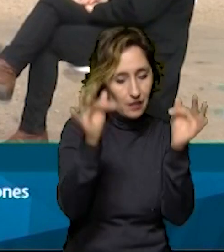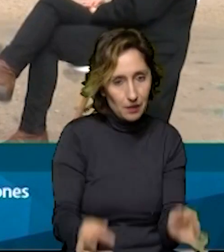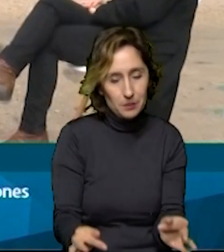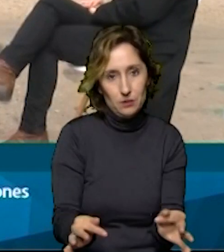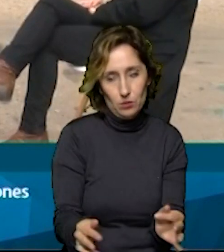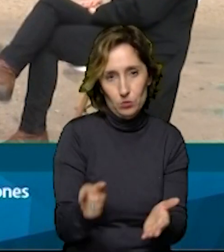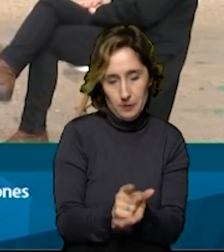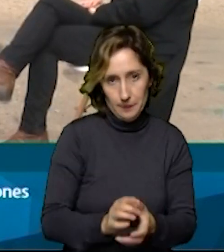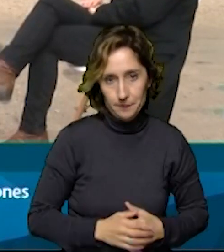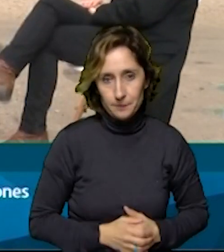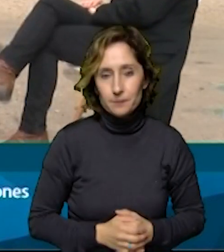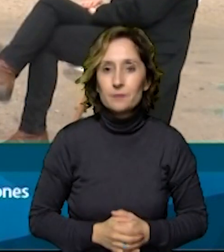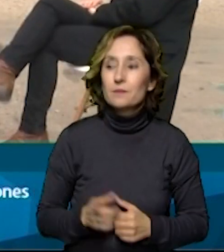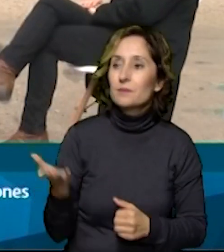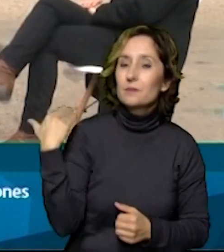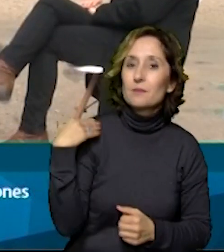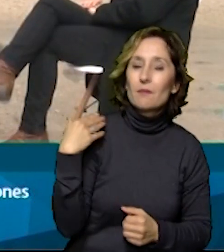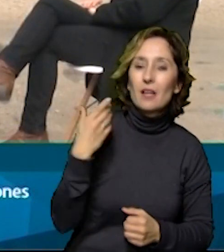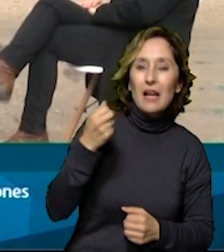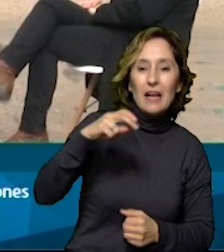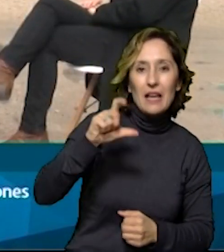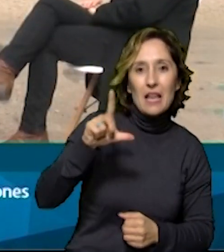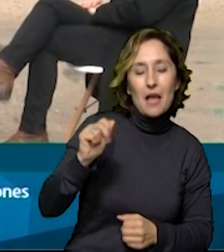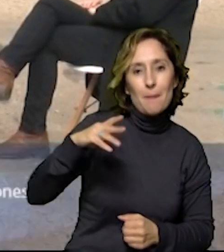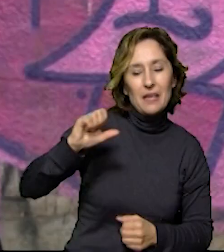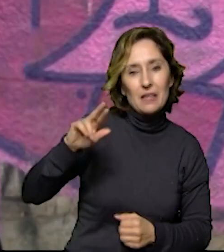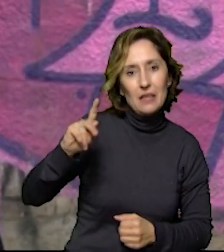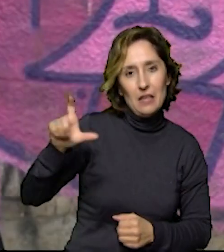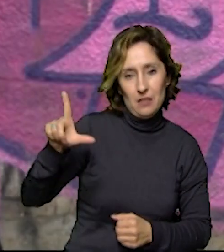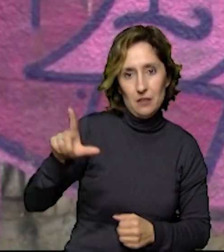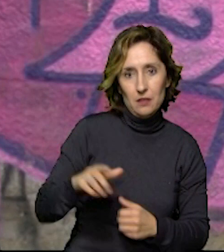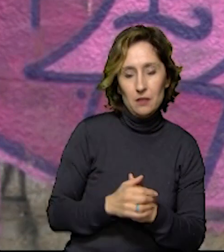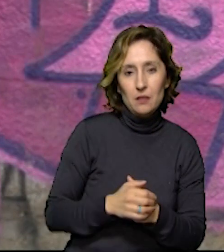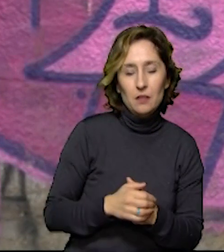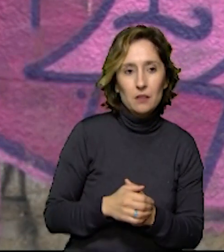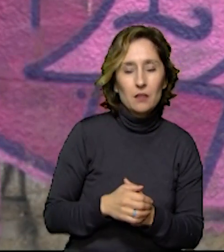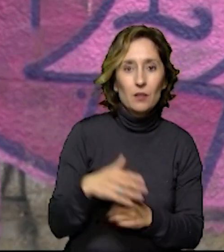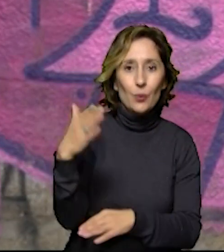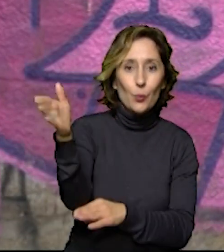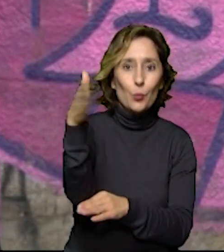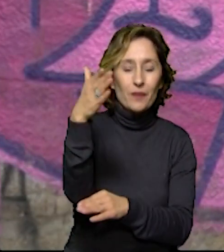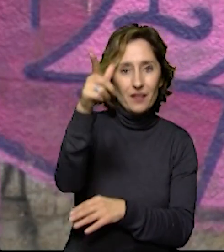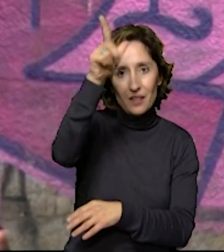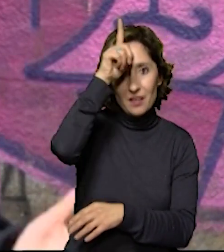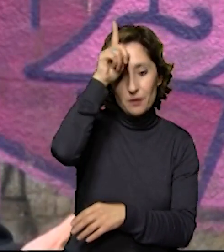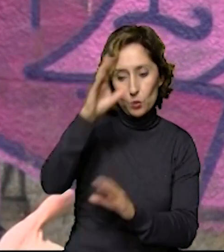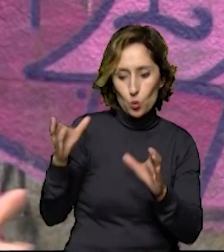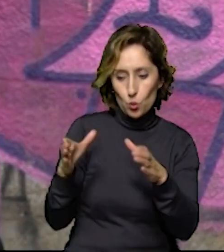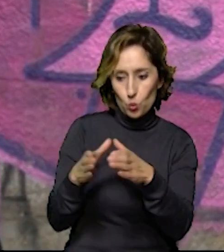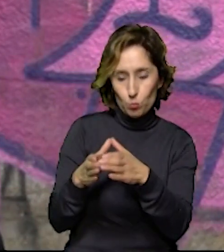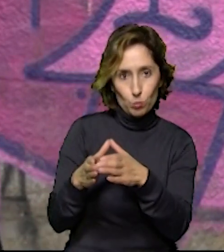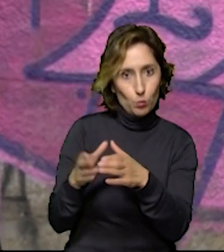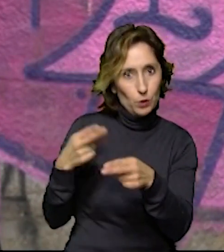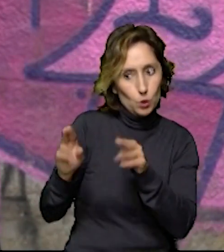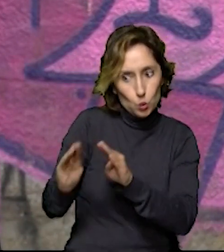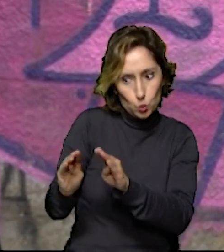esto, ¿no? Hace poco veíamos a Angela Merkel quitándole de las manos la bandera alemana a uno de sus compañeros de partido en un acto de